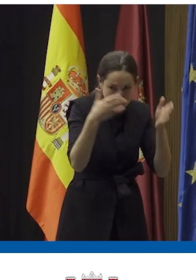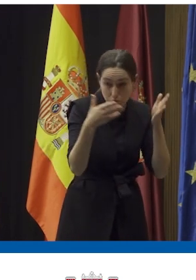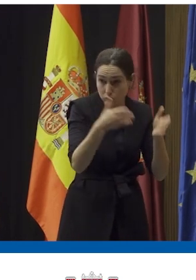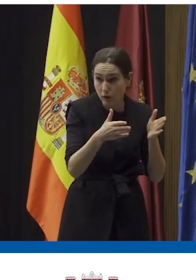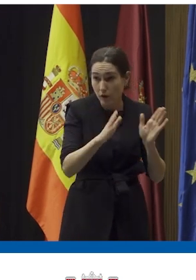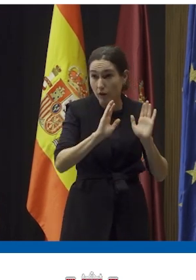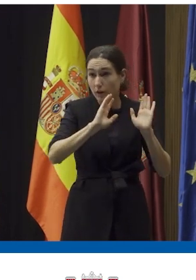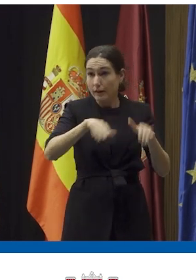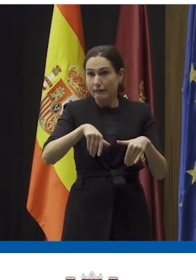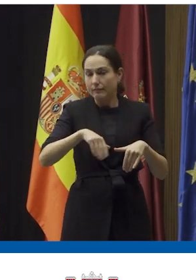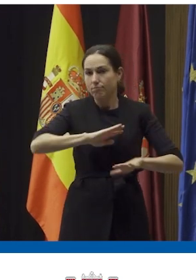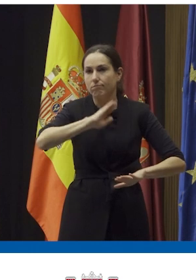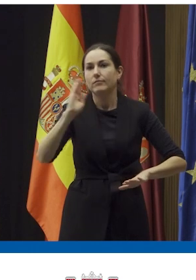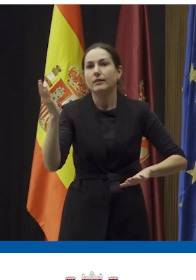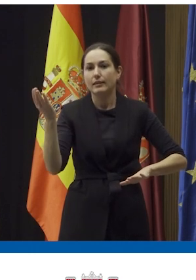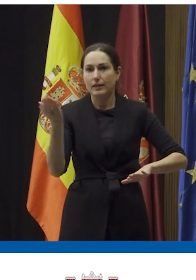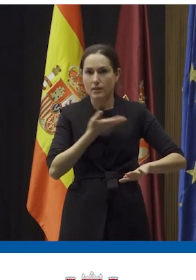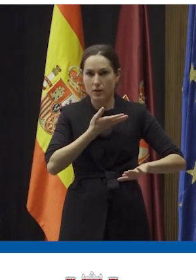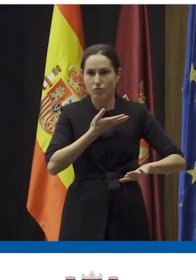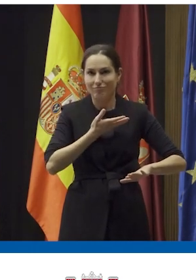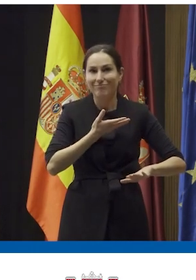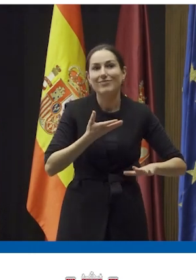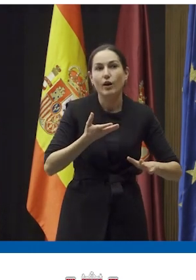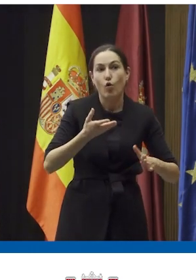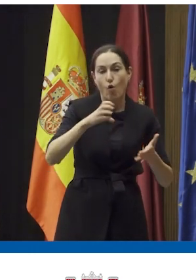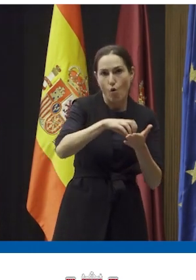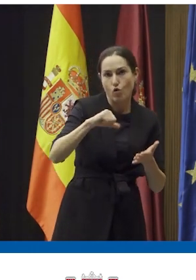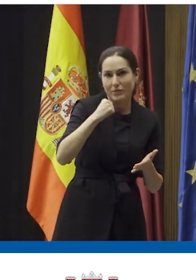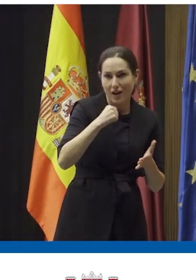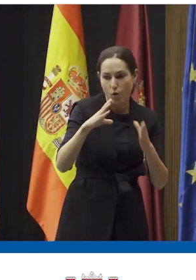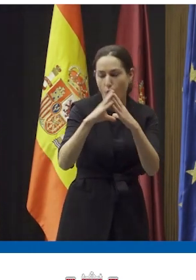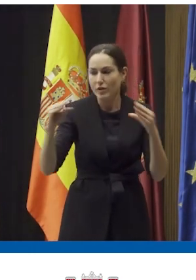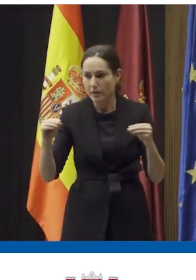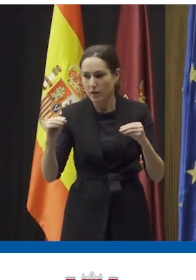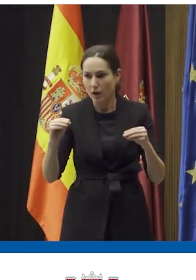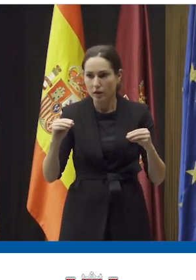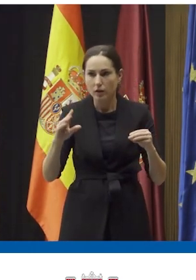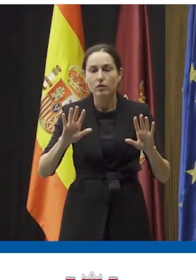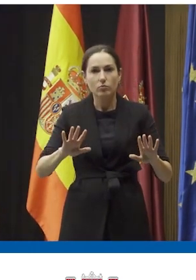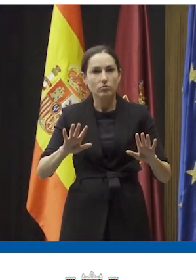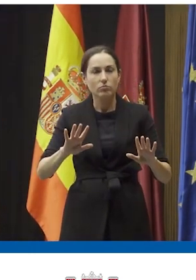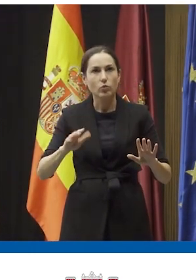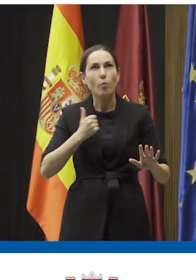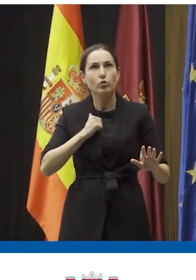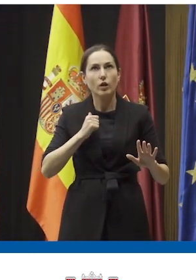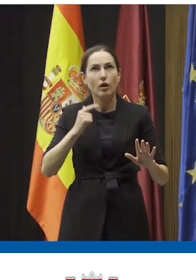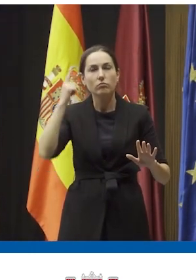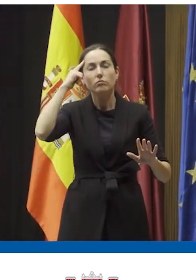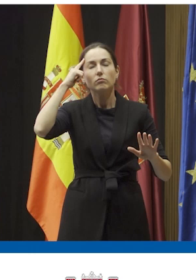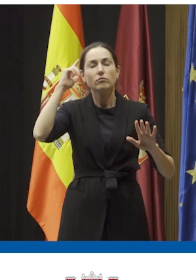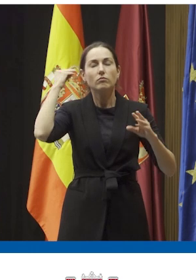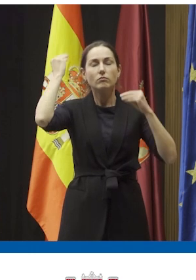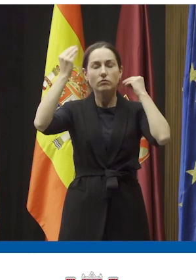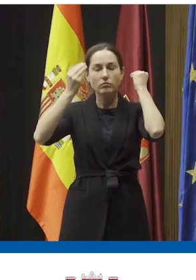obligada, tanto de hospital como de universidad. Y esto le dio ocasión para meditar largamente, y como era algo